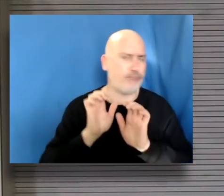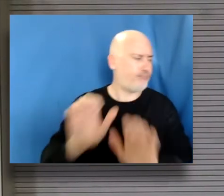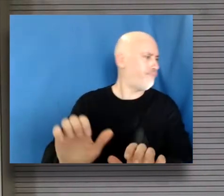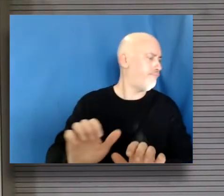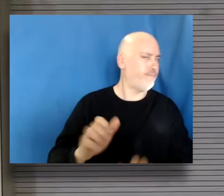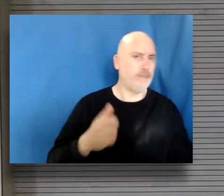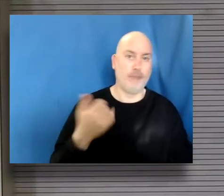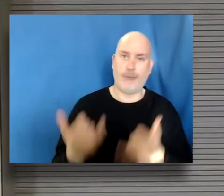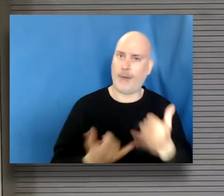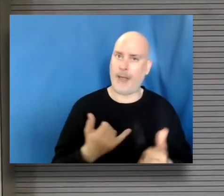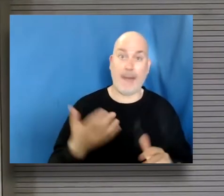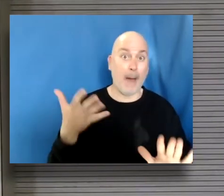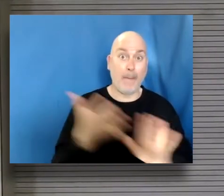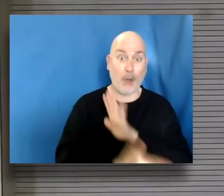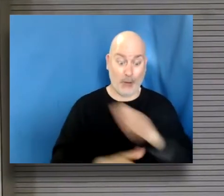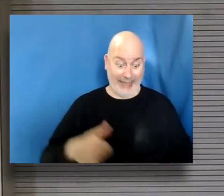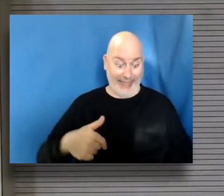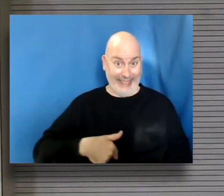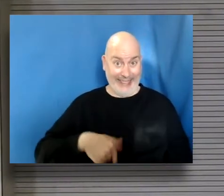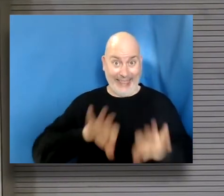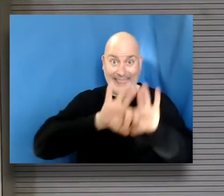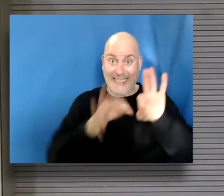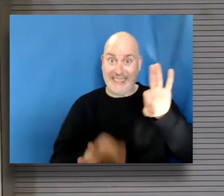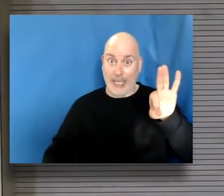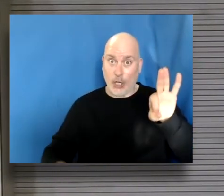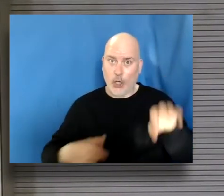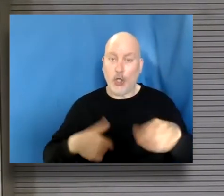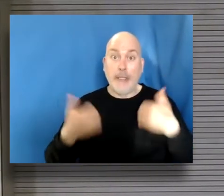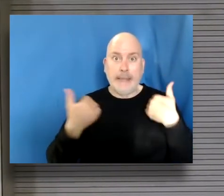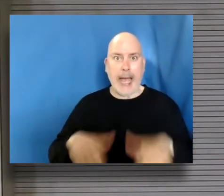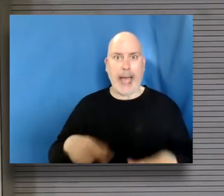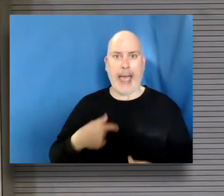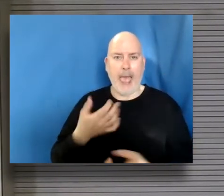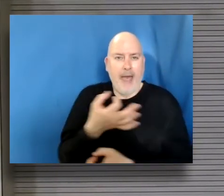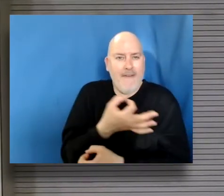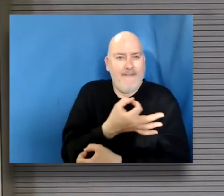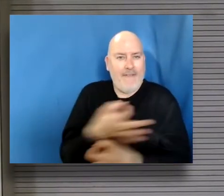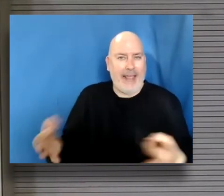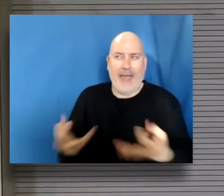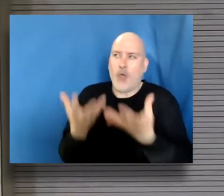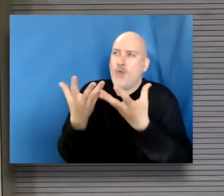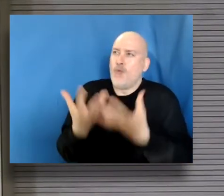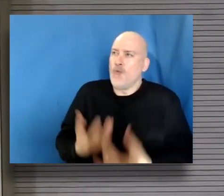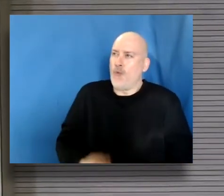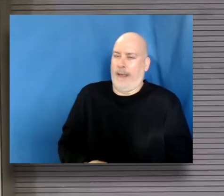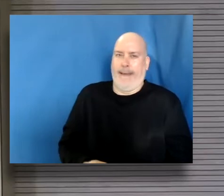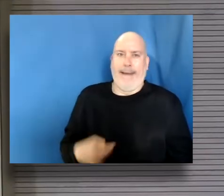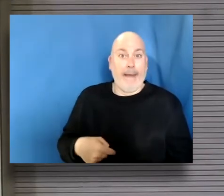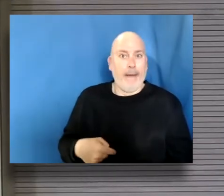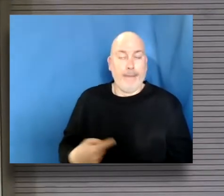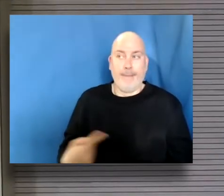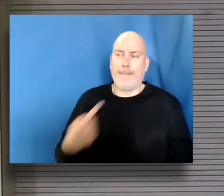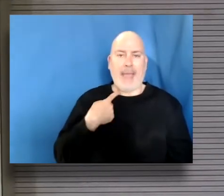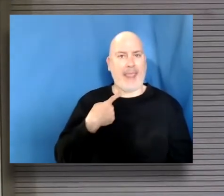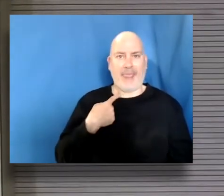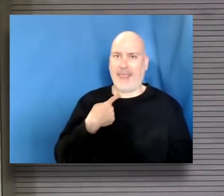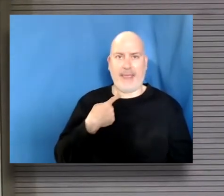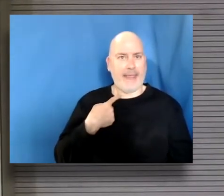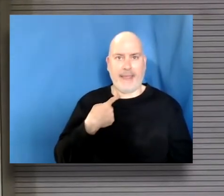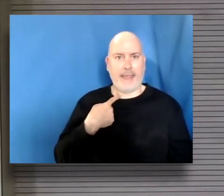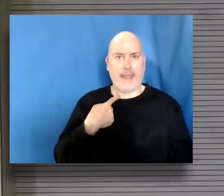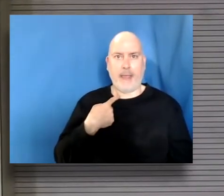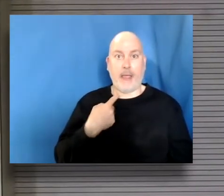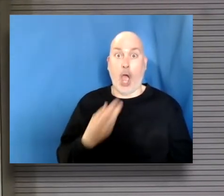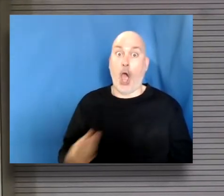el intestino, la mucosa intestinal, ha perdido la eficacia en la absorción de muchos alimentos y entonces, consecuentemente,